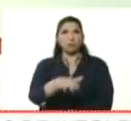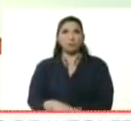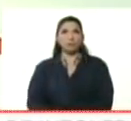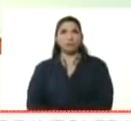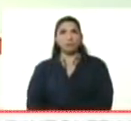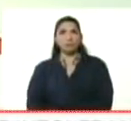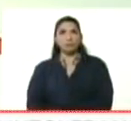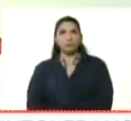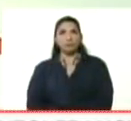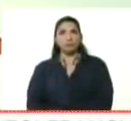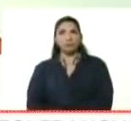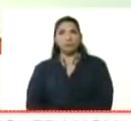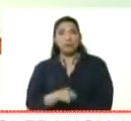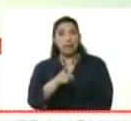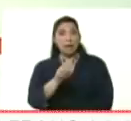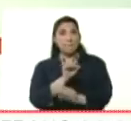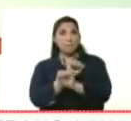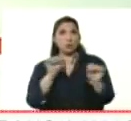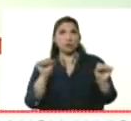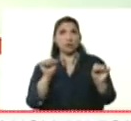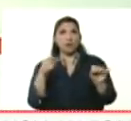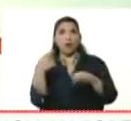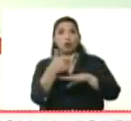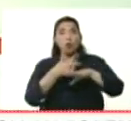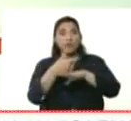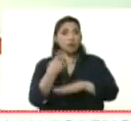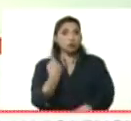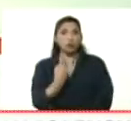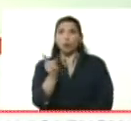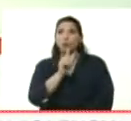Es imposible. Un gobierno solo no puede.